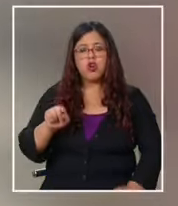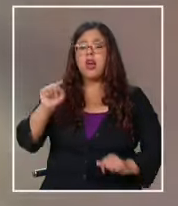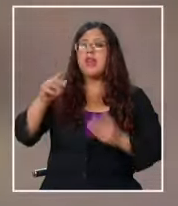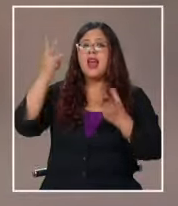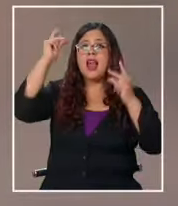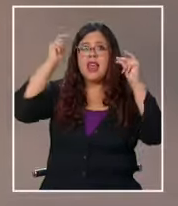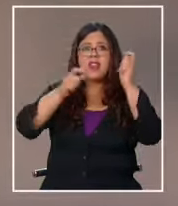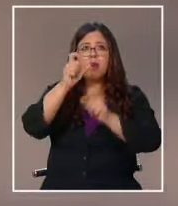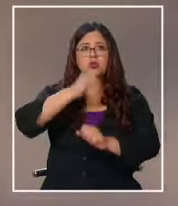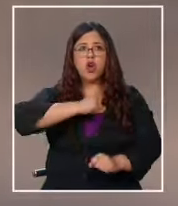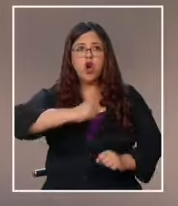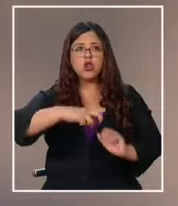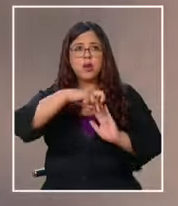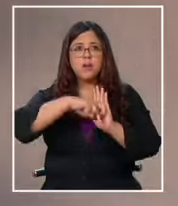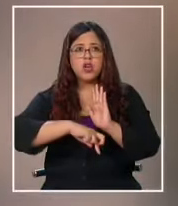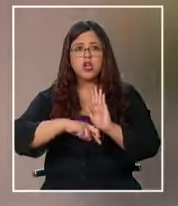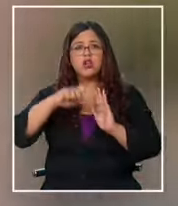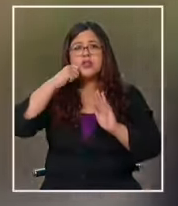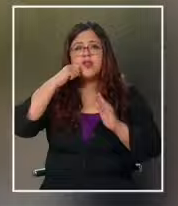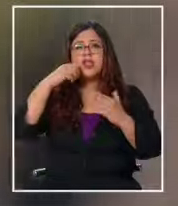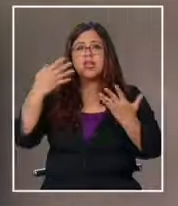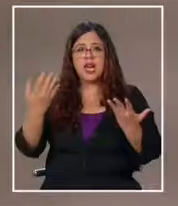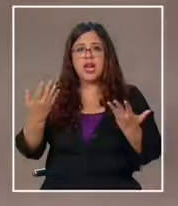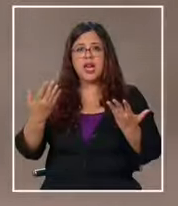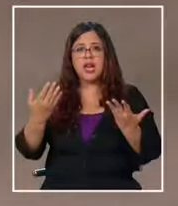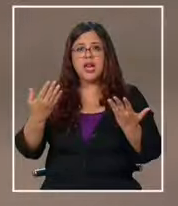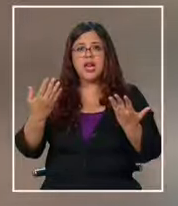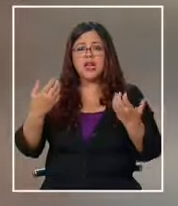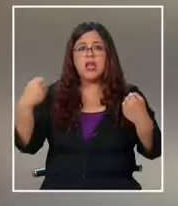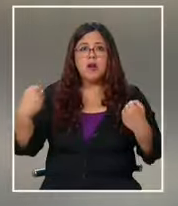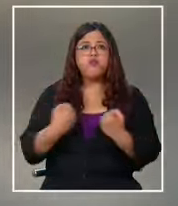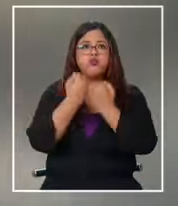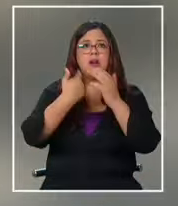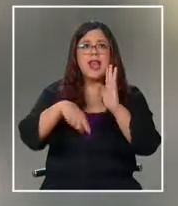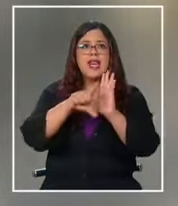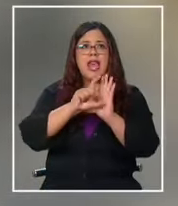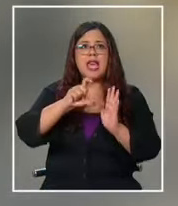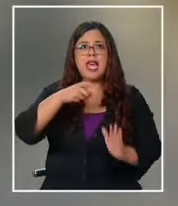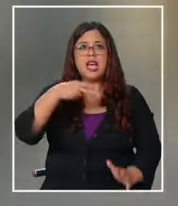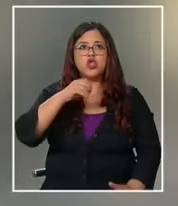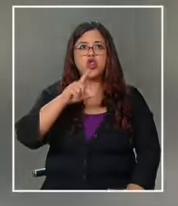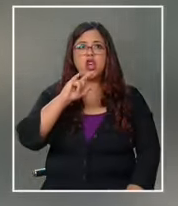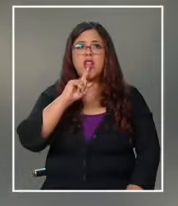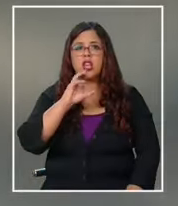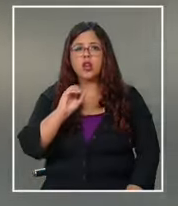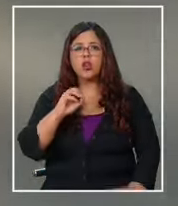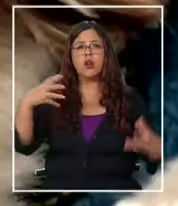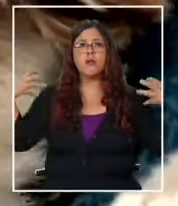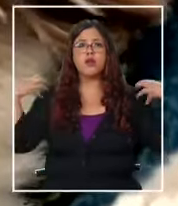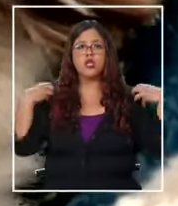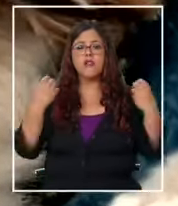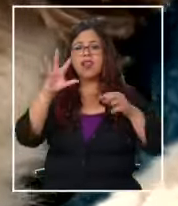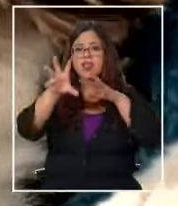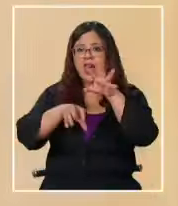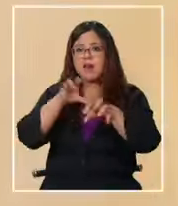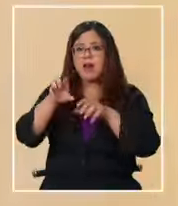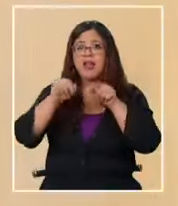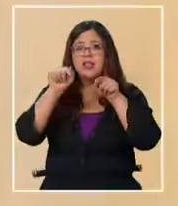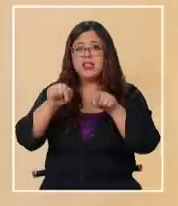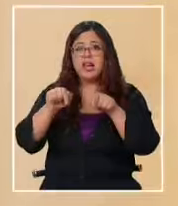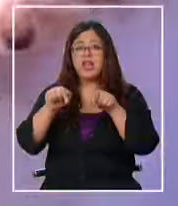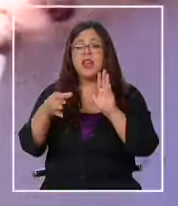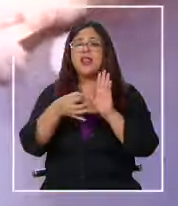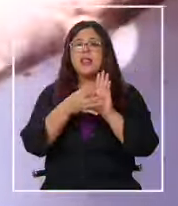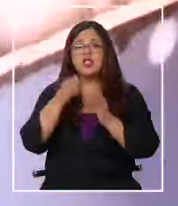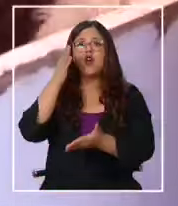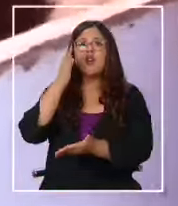se oponen al proyecto, colisiona directamente con la actual ley Cholito de tenencia responsable de mascotas, la cual, en un sentido contrario,